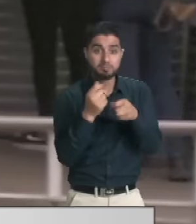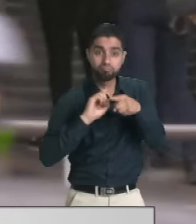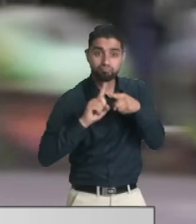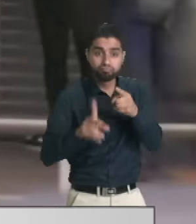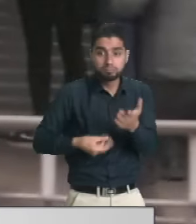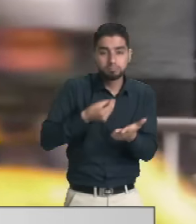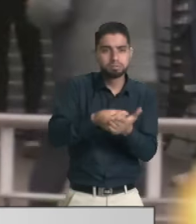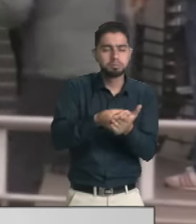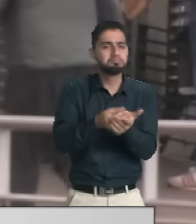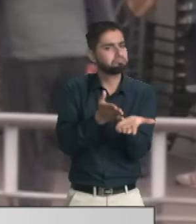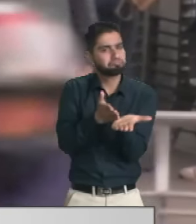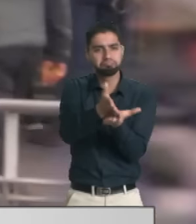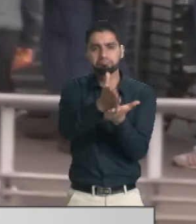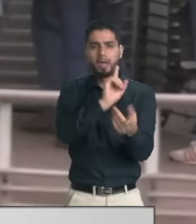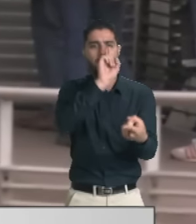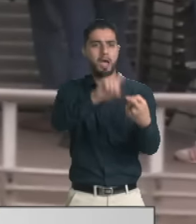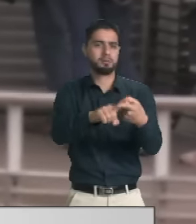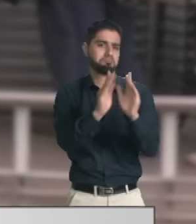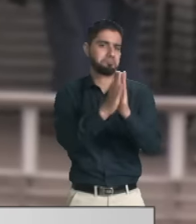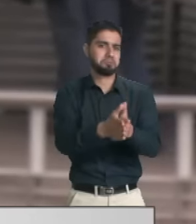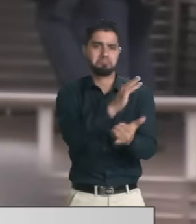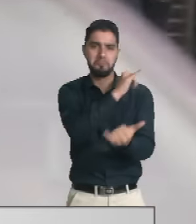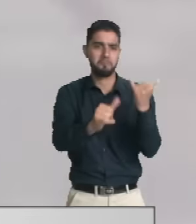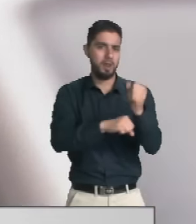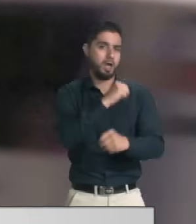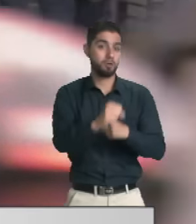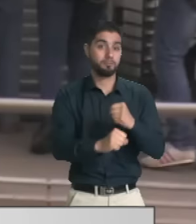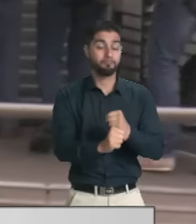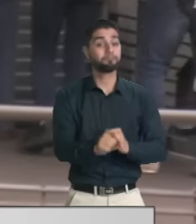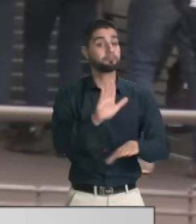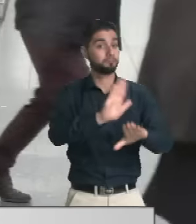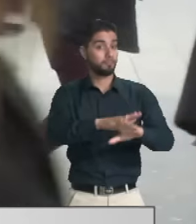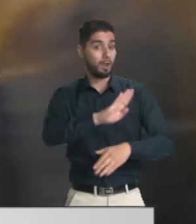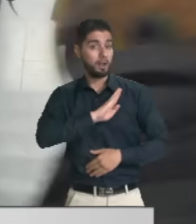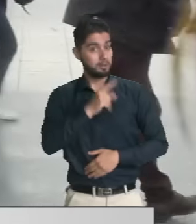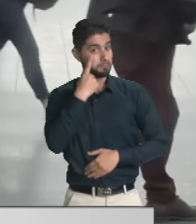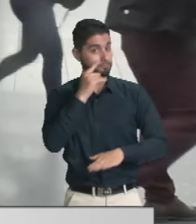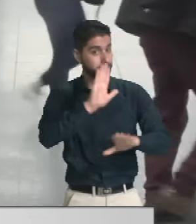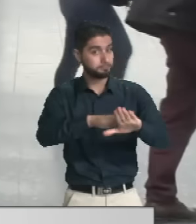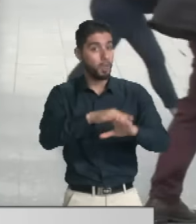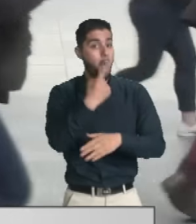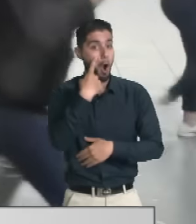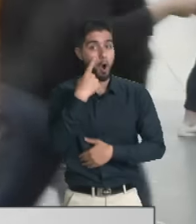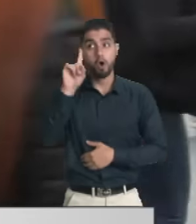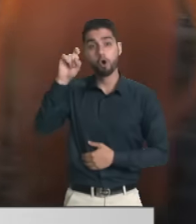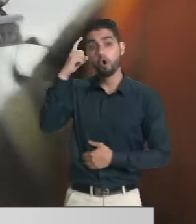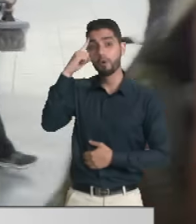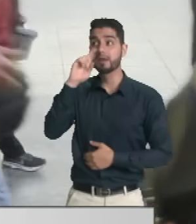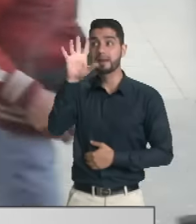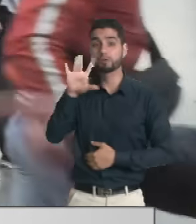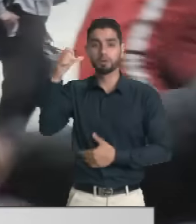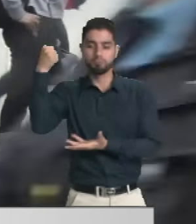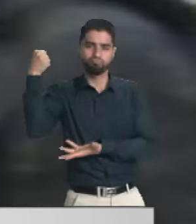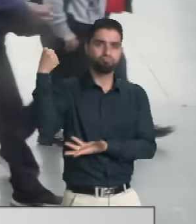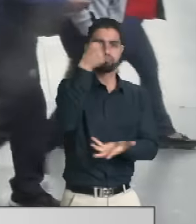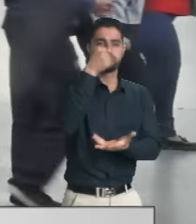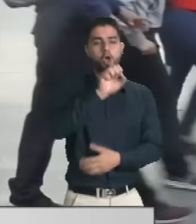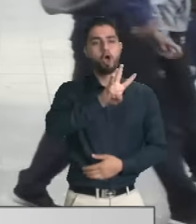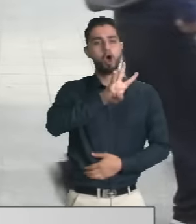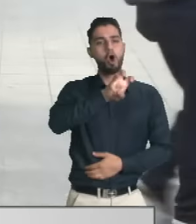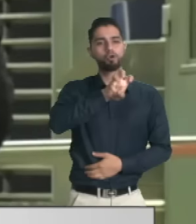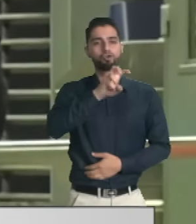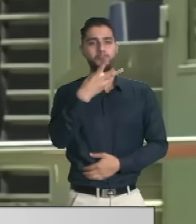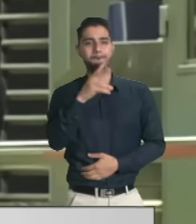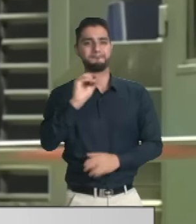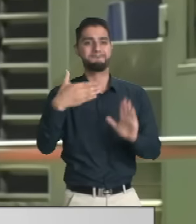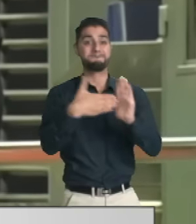mismo valor hasta final de año. Eso sí, el alcalde también fue enfático en que el gobierno nacional aún no ha desembolsado más de 820 mil millones de